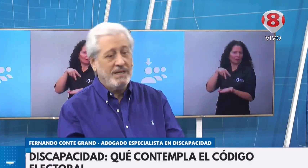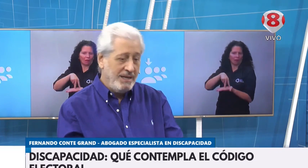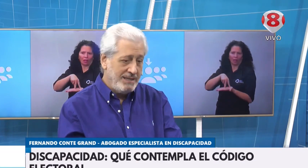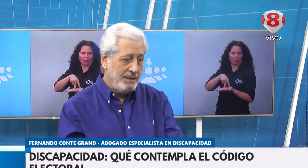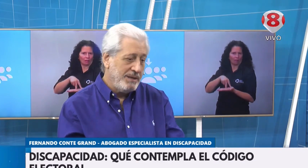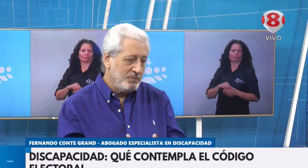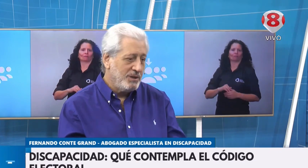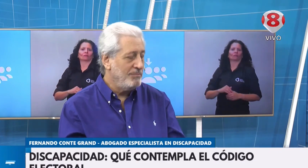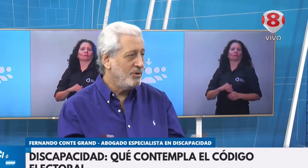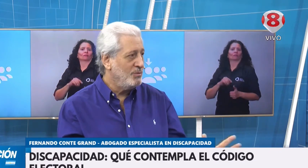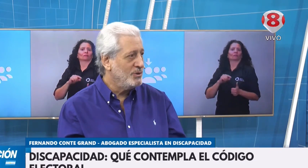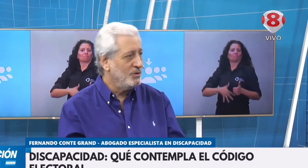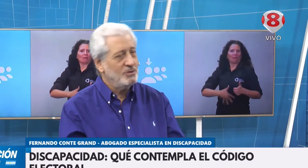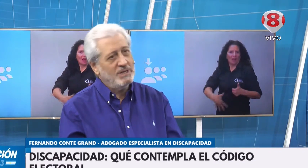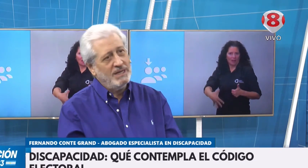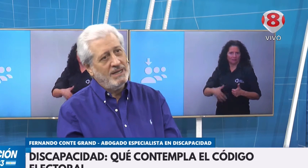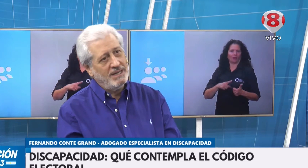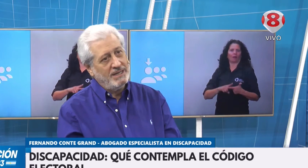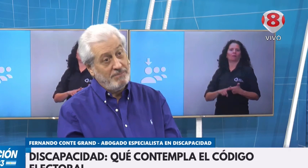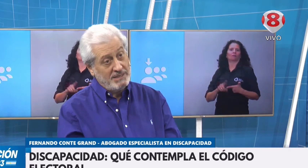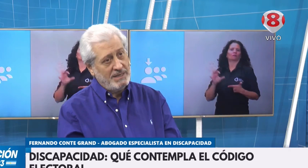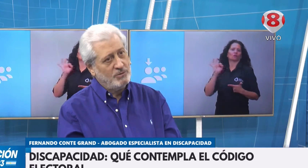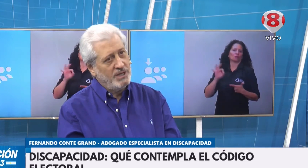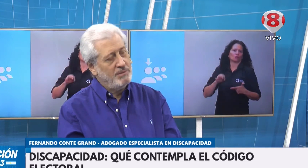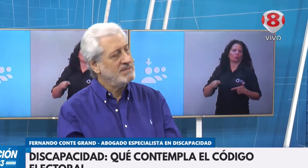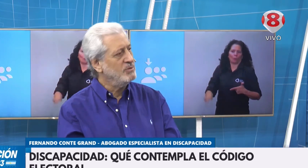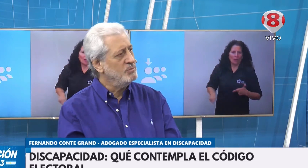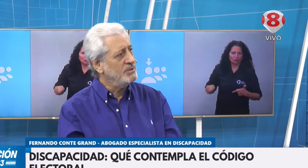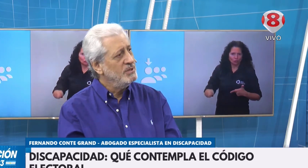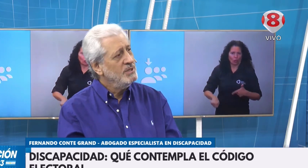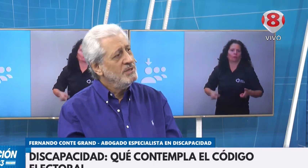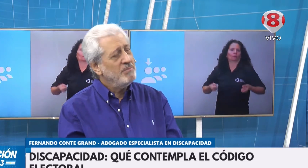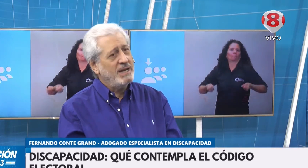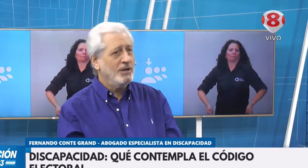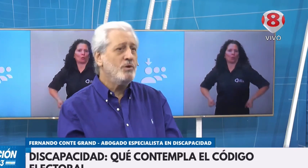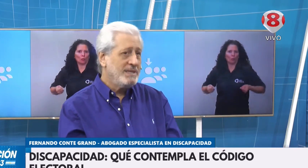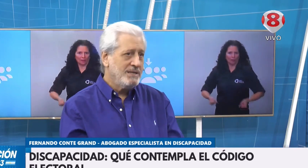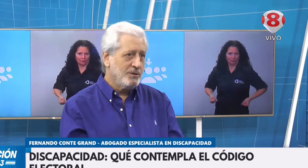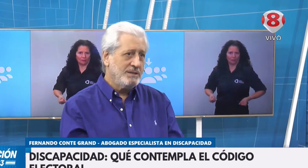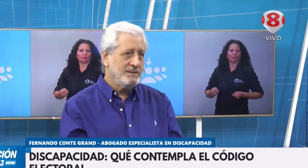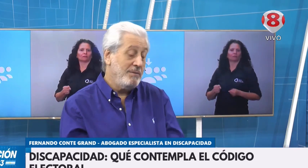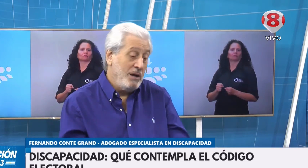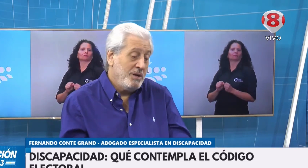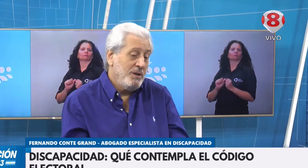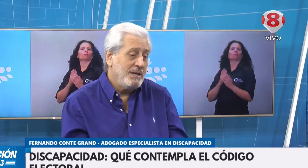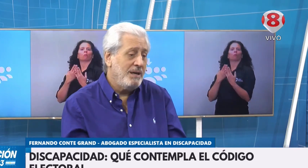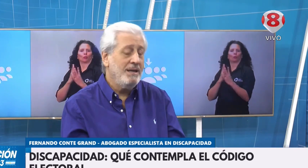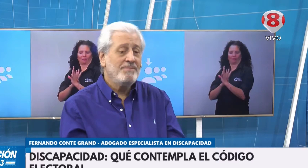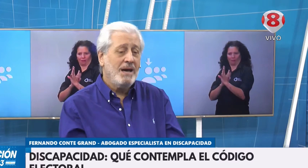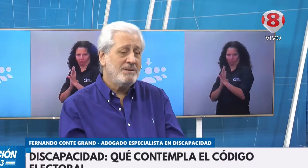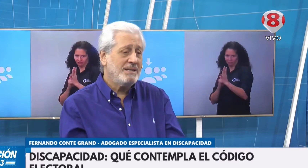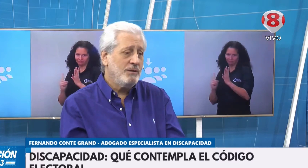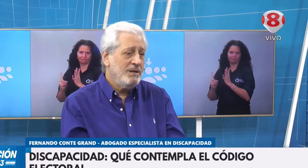adecuadamente en este aspecto por ejemplo como en todos a a quienes van a ser las autoridades de mesa por supuesto no cometan errores A lo mejor